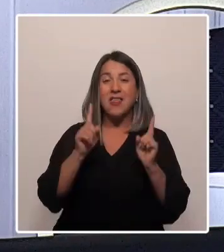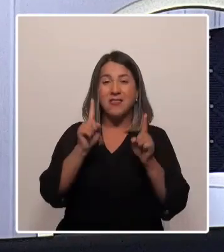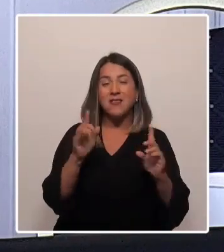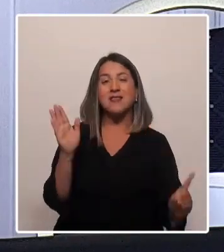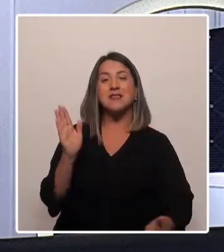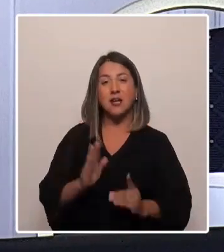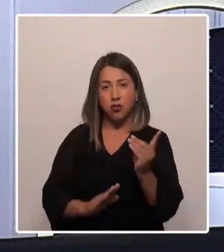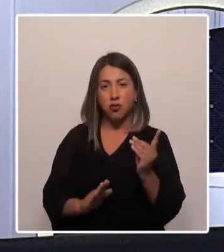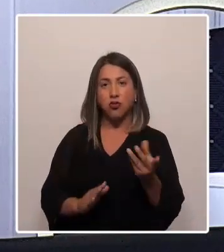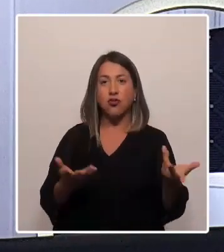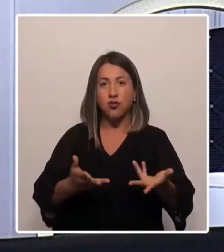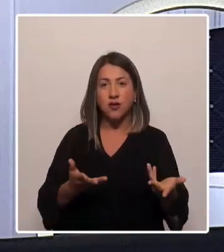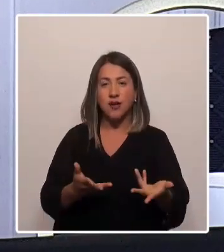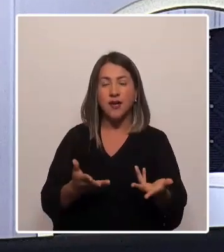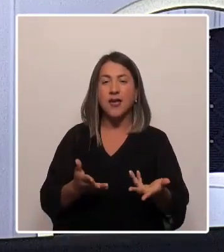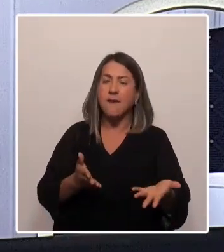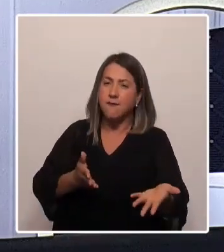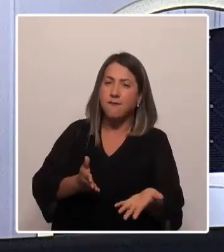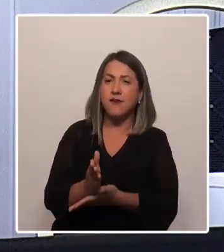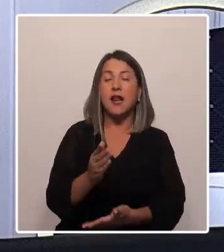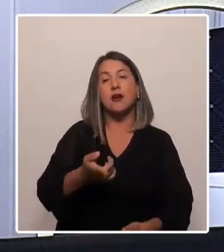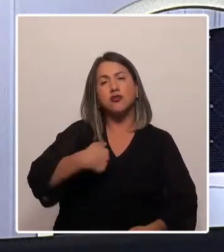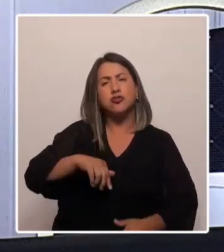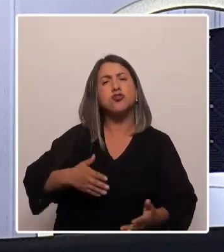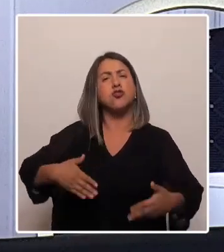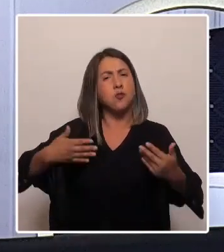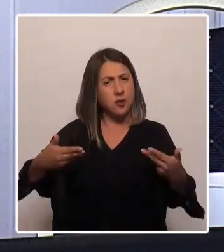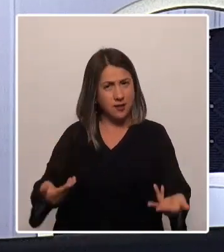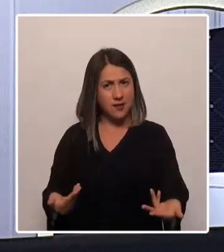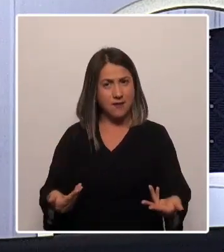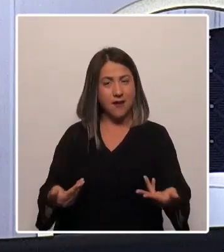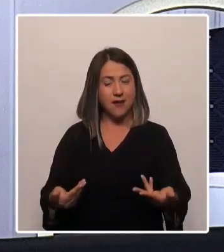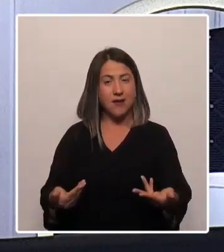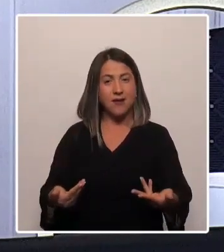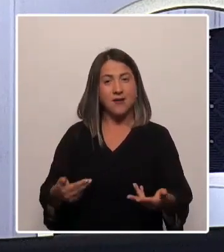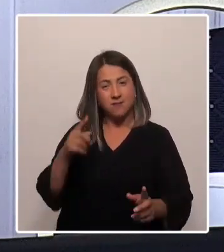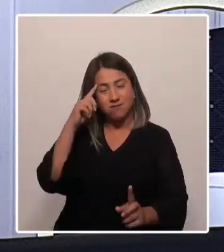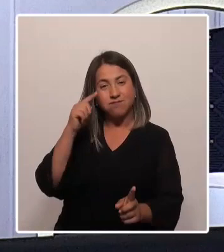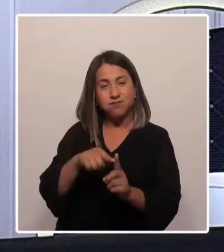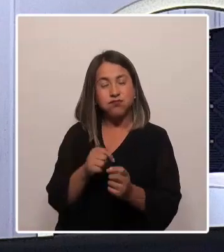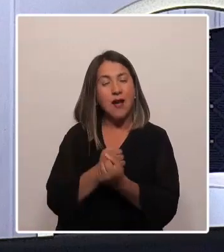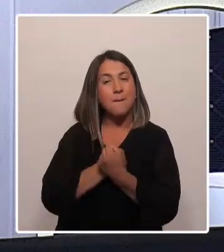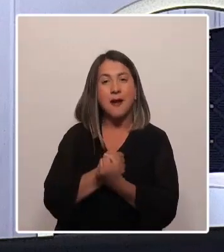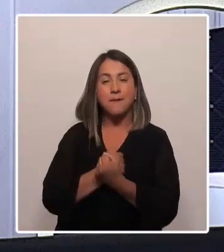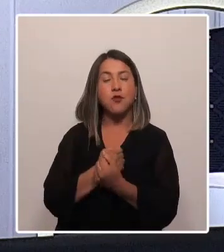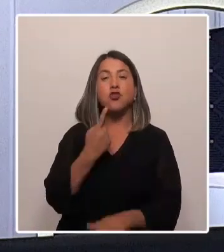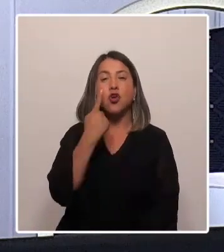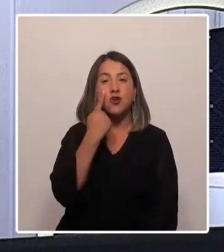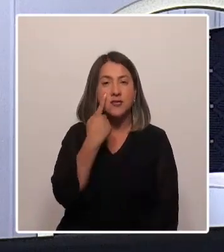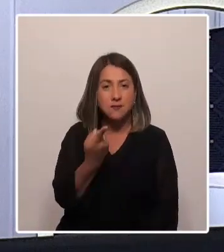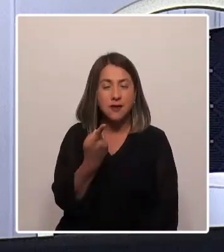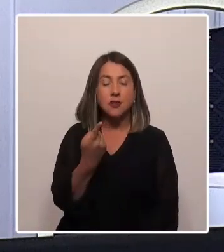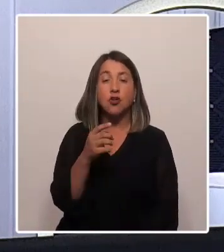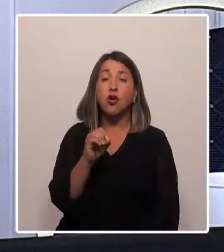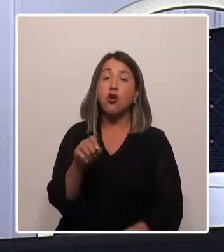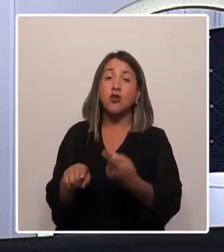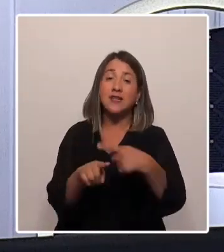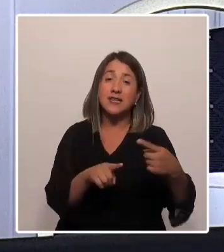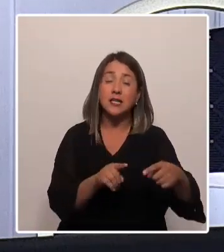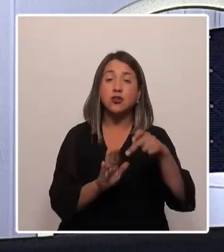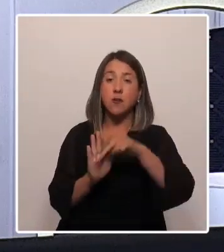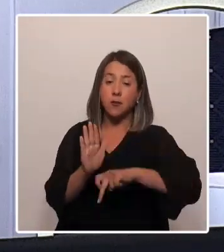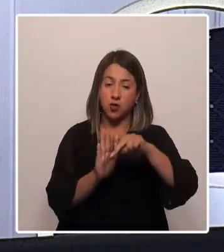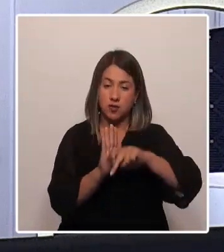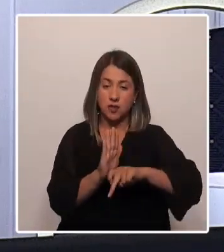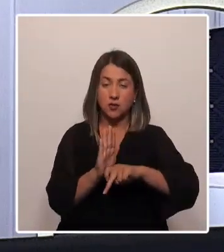materias, siendo fieles a los que nos motivó a ser parte de este grupo de amantes del conocimiento o de diversos proyectos. No